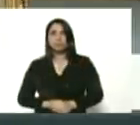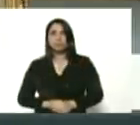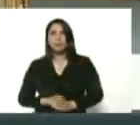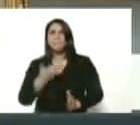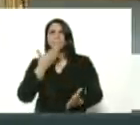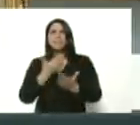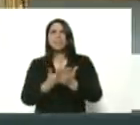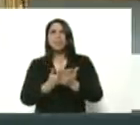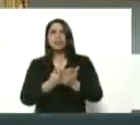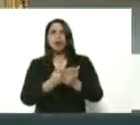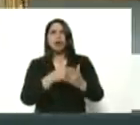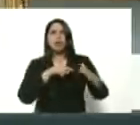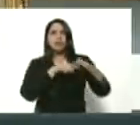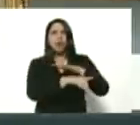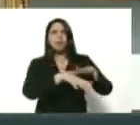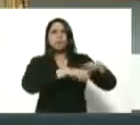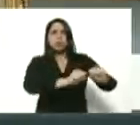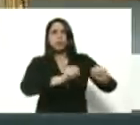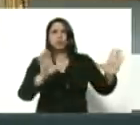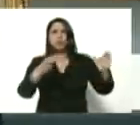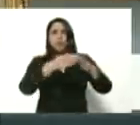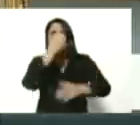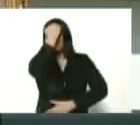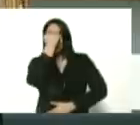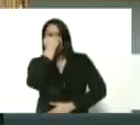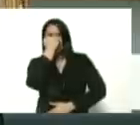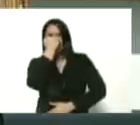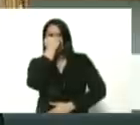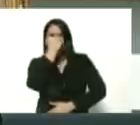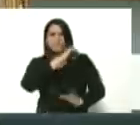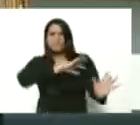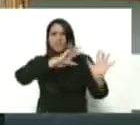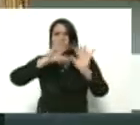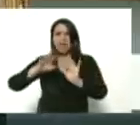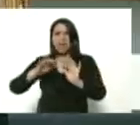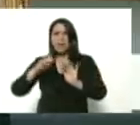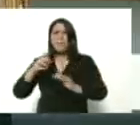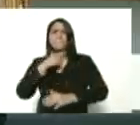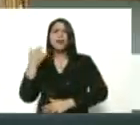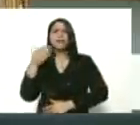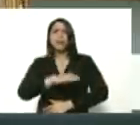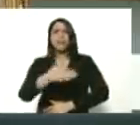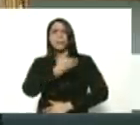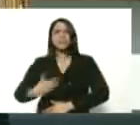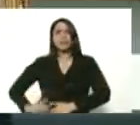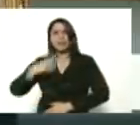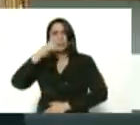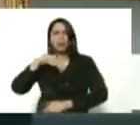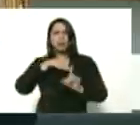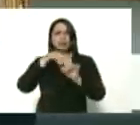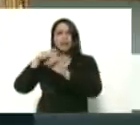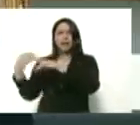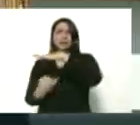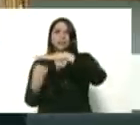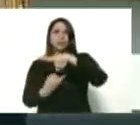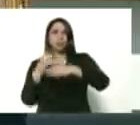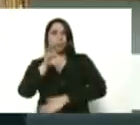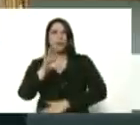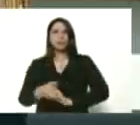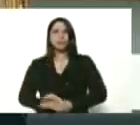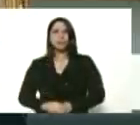pidiendo una intervención de grupos paramilitares que vinieran a matar al presidente Nicolás Maduro y atacar las instituciones del